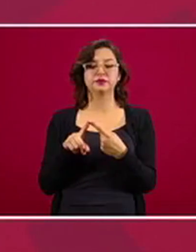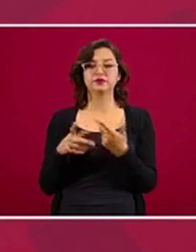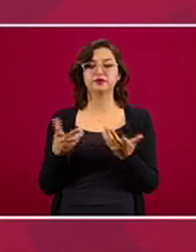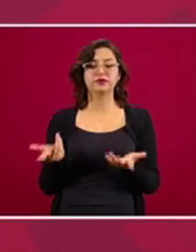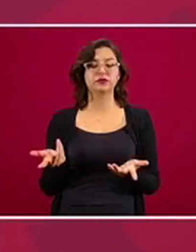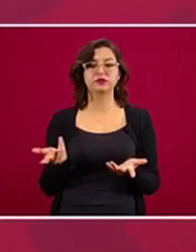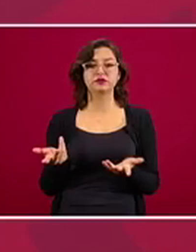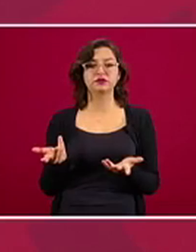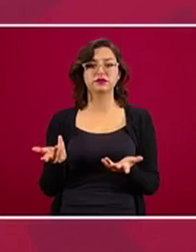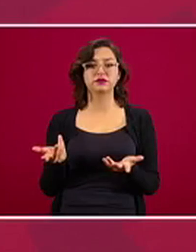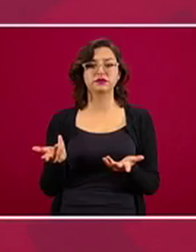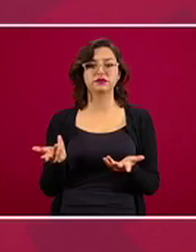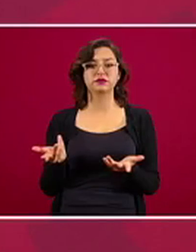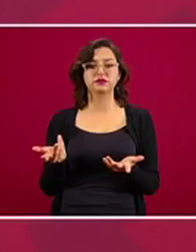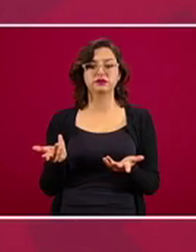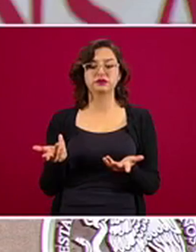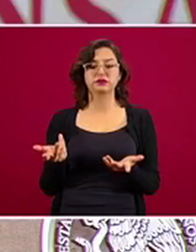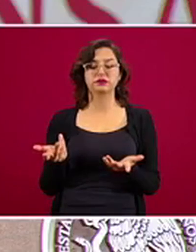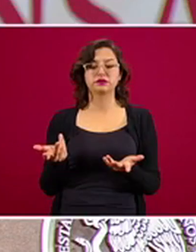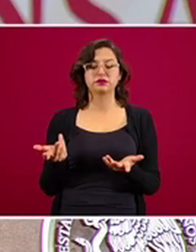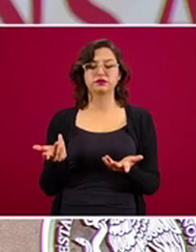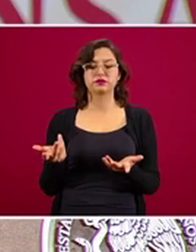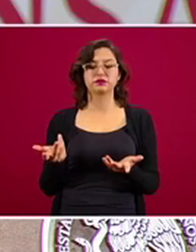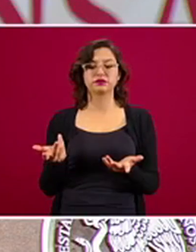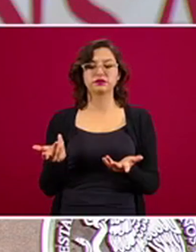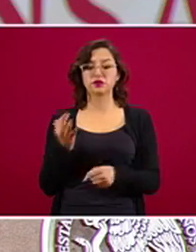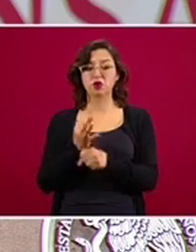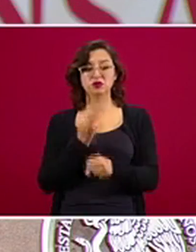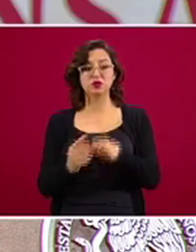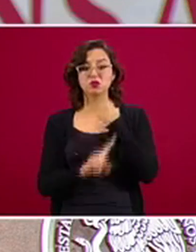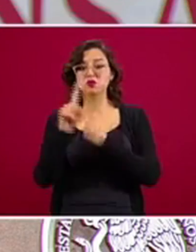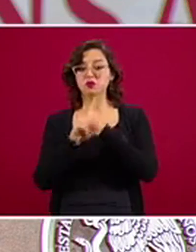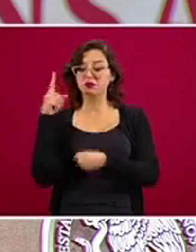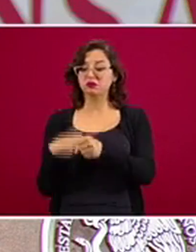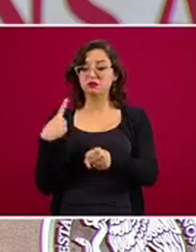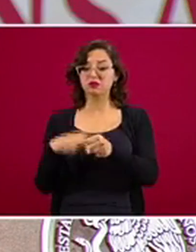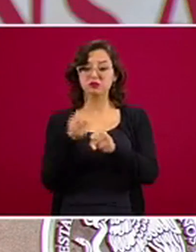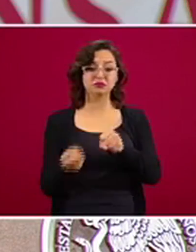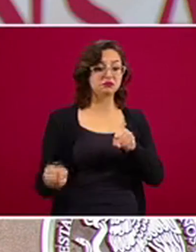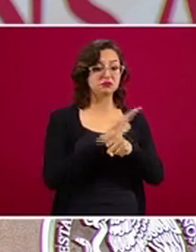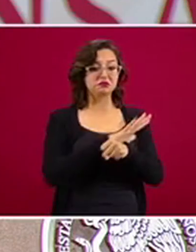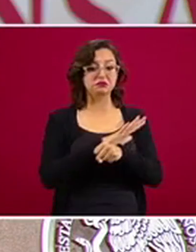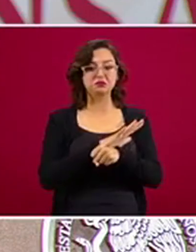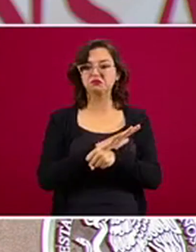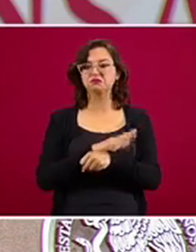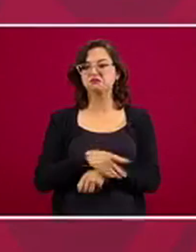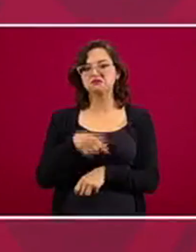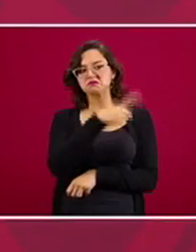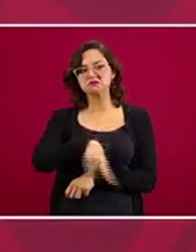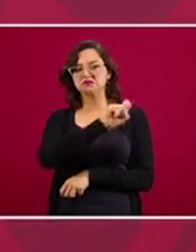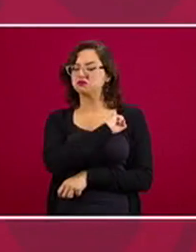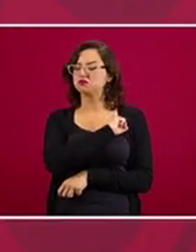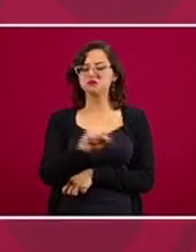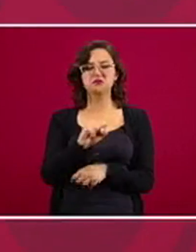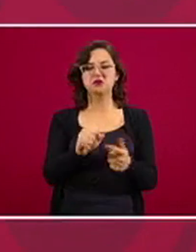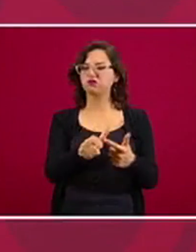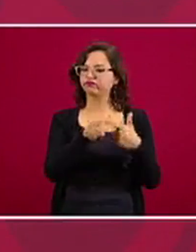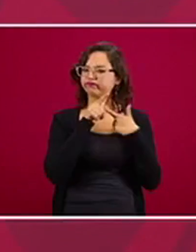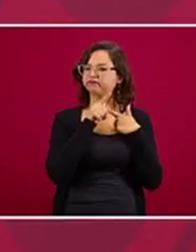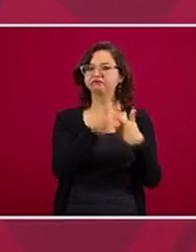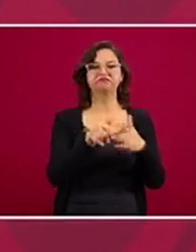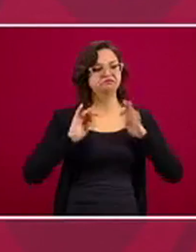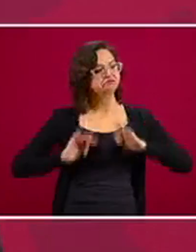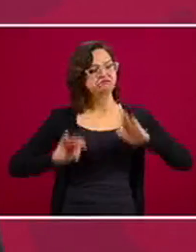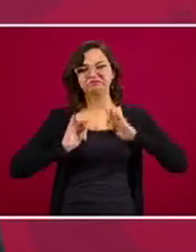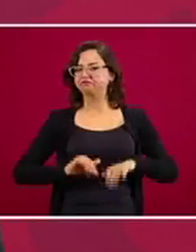Ni siquiera porque existe esta situación del coronavirus se han